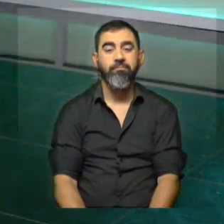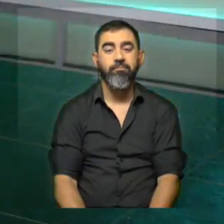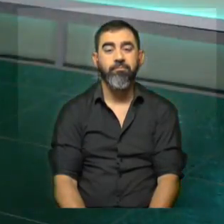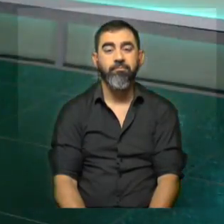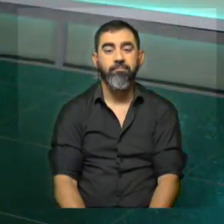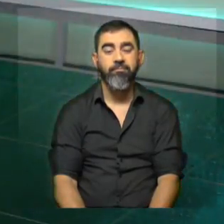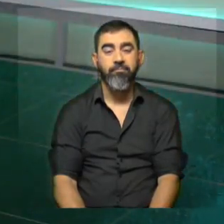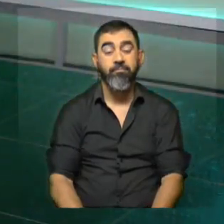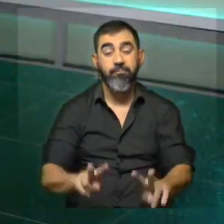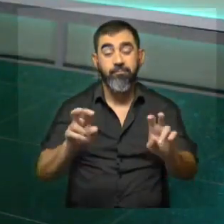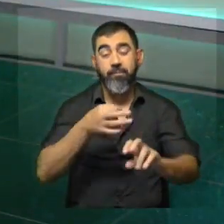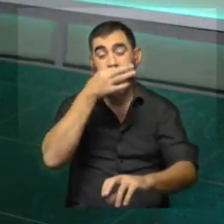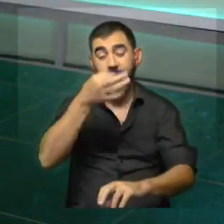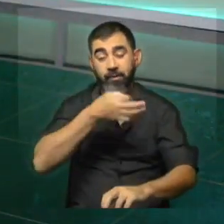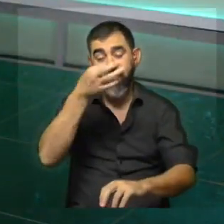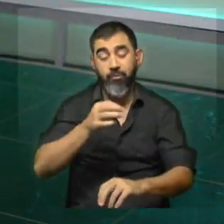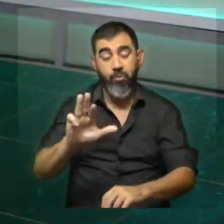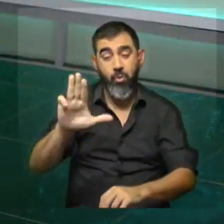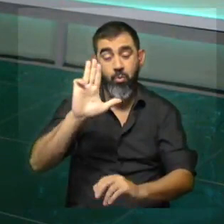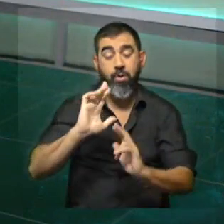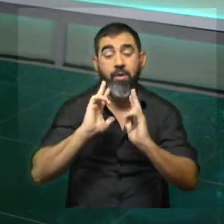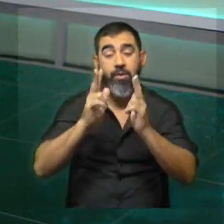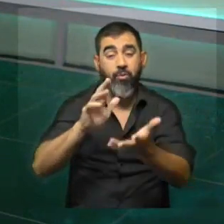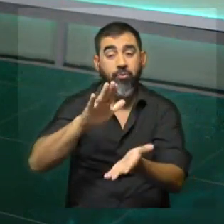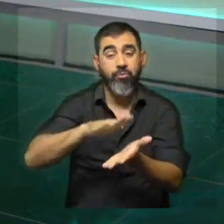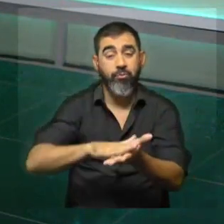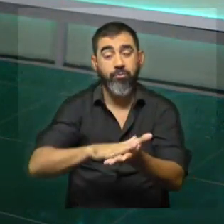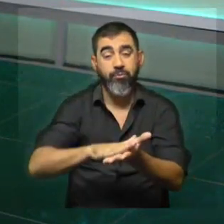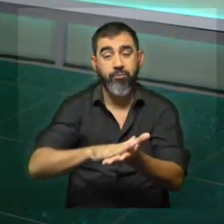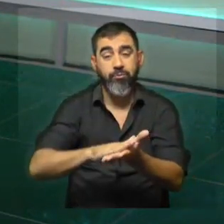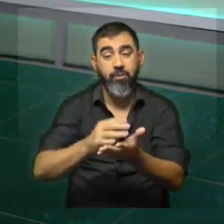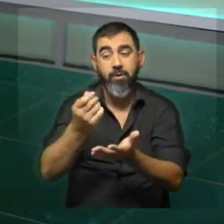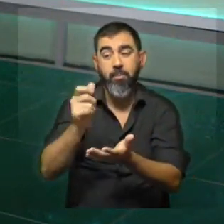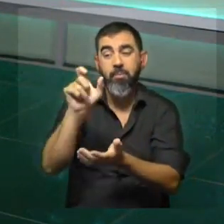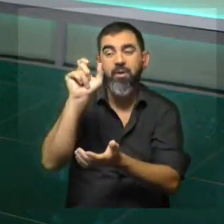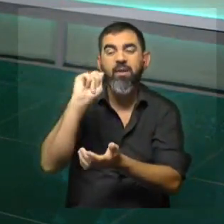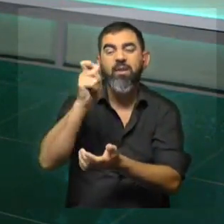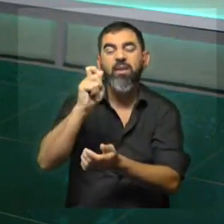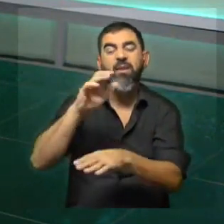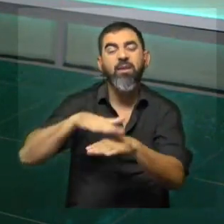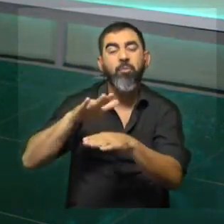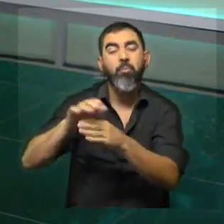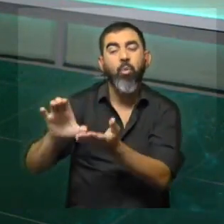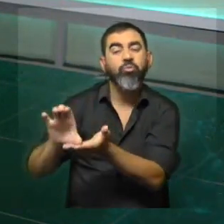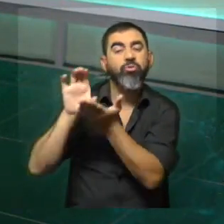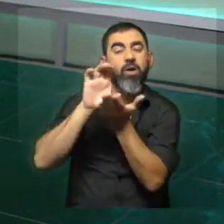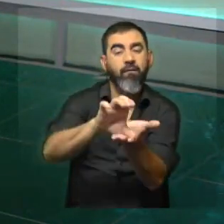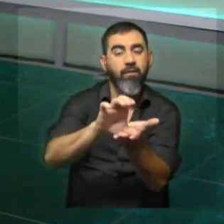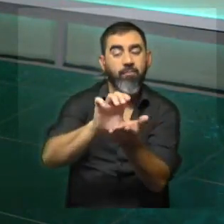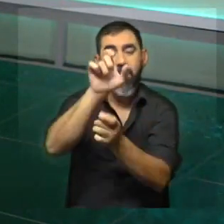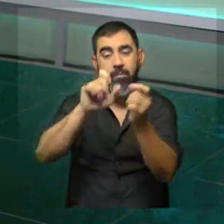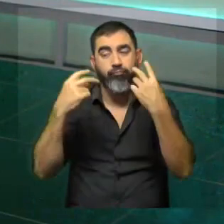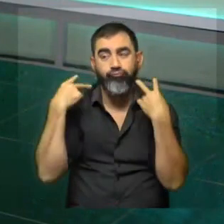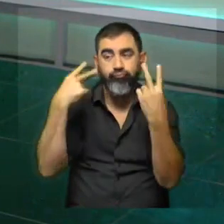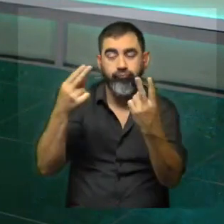bueno y en parte de su discurso allí Lula de Silvia decía referencia a los financiadores de todas estas personas que bueno Se